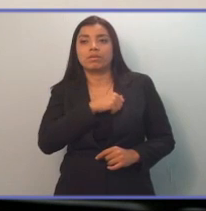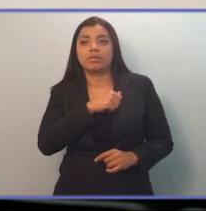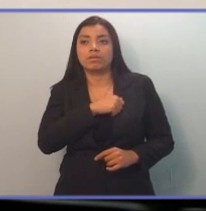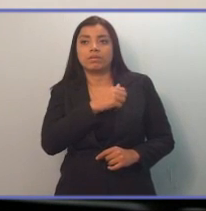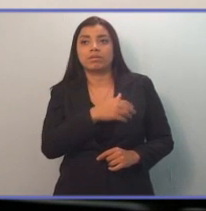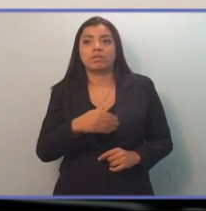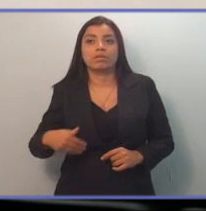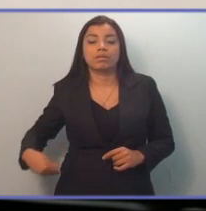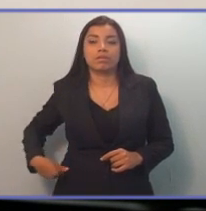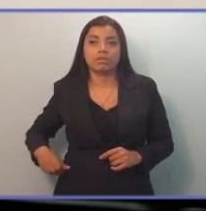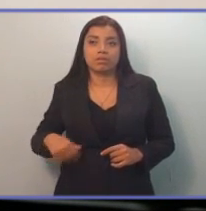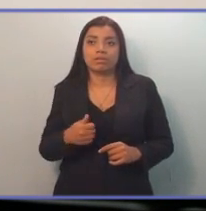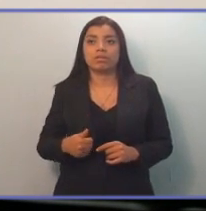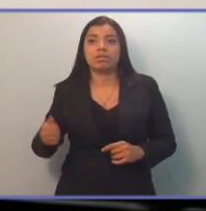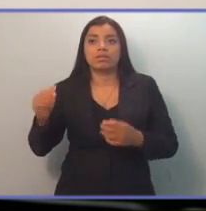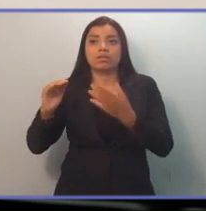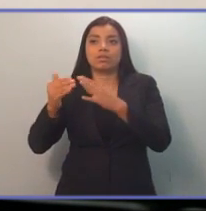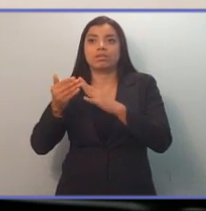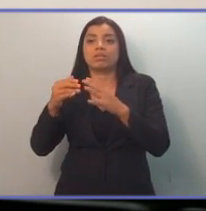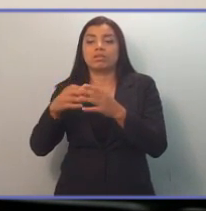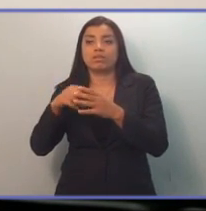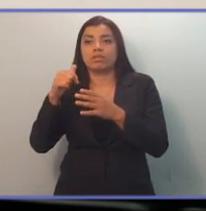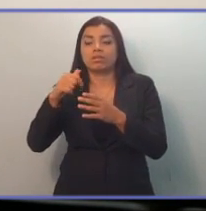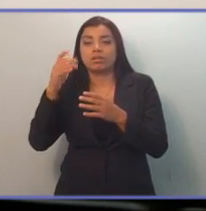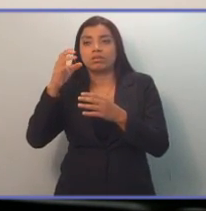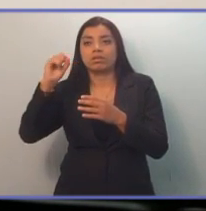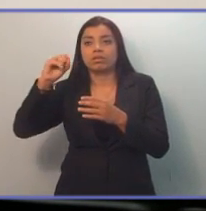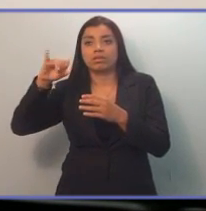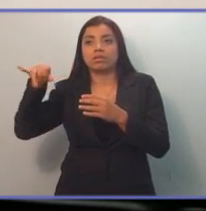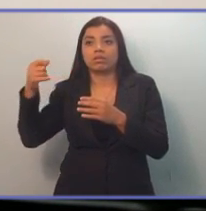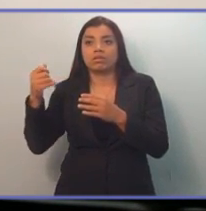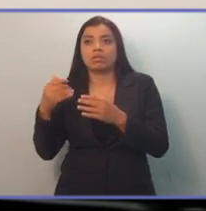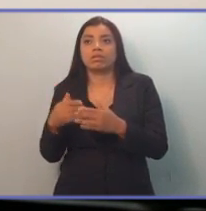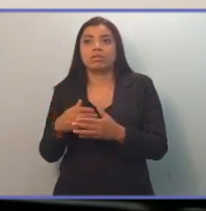de la Corte Suprema de Justicia y quien ha manifestado que... Vamos a cerrar